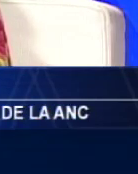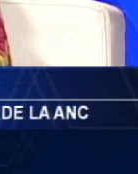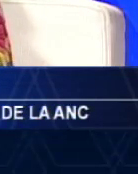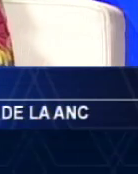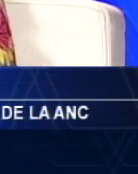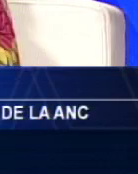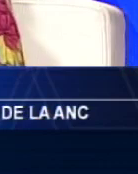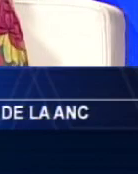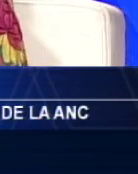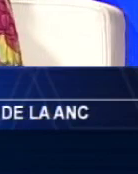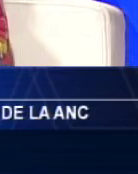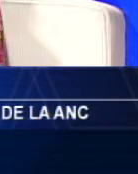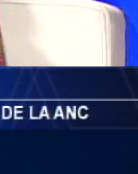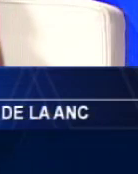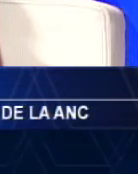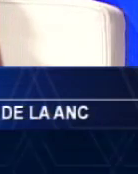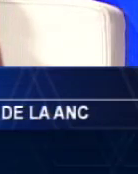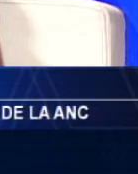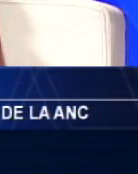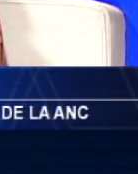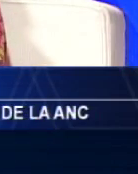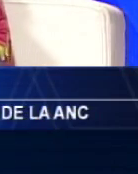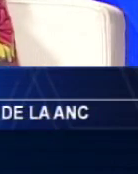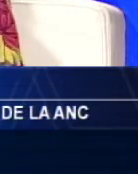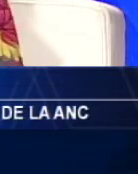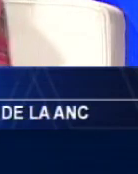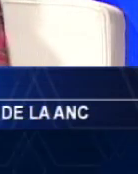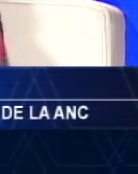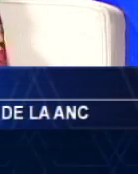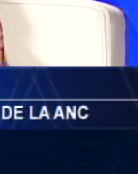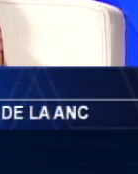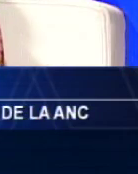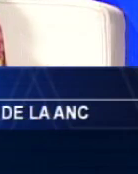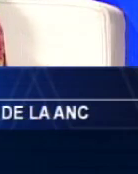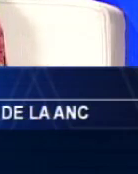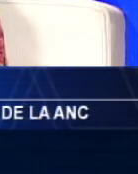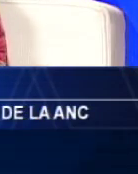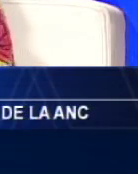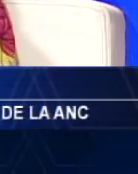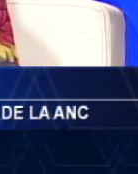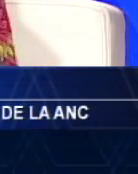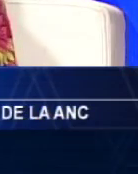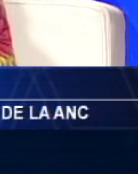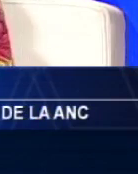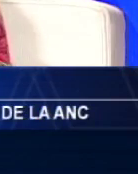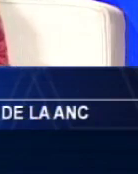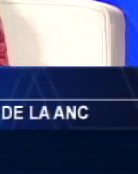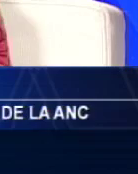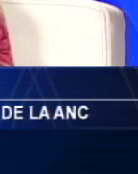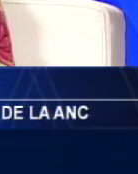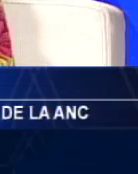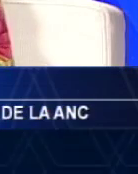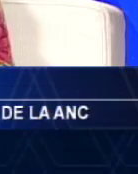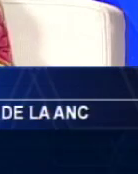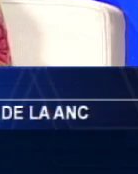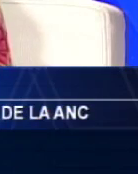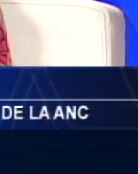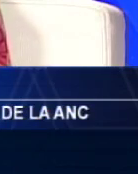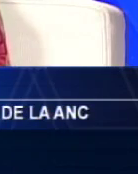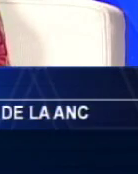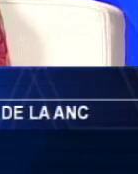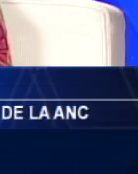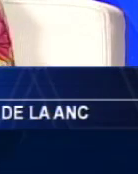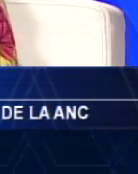dicho. Y la oposición venezolana ha ganado procesos electorales y el Consejo Nacional Electoral le ha garantizado